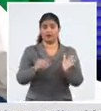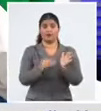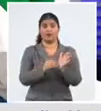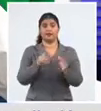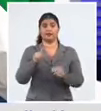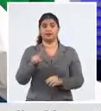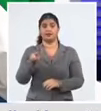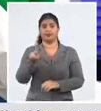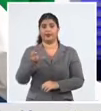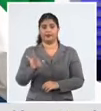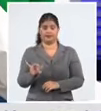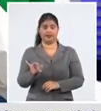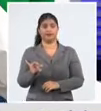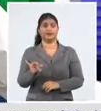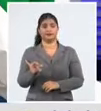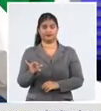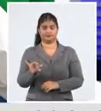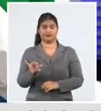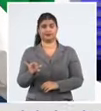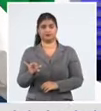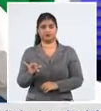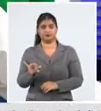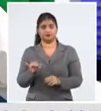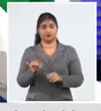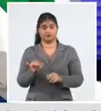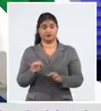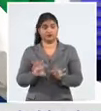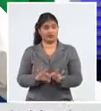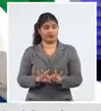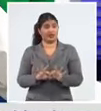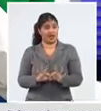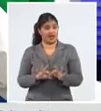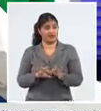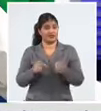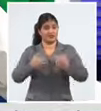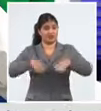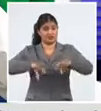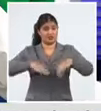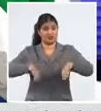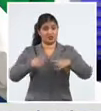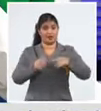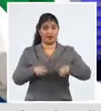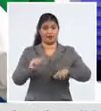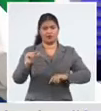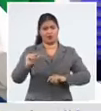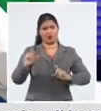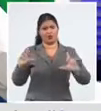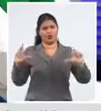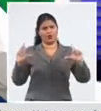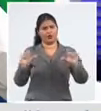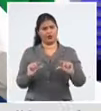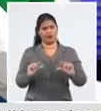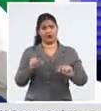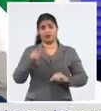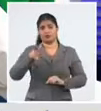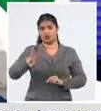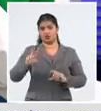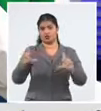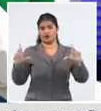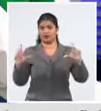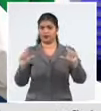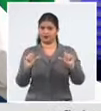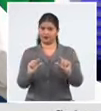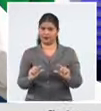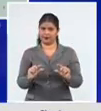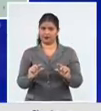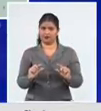1.127, una cifra elevada, aunque hay que reconocer que disminuyen en 12 en comparación con el día anterior. Disperso